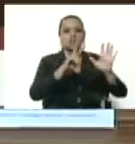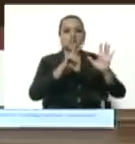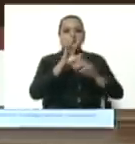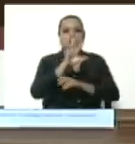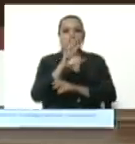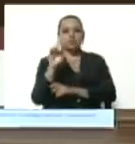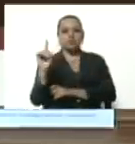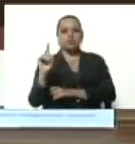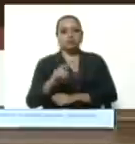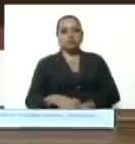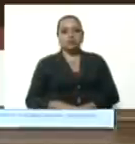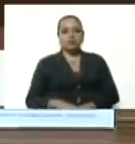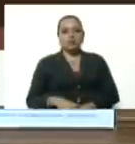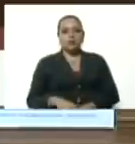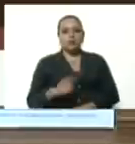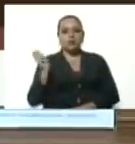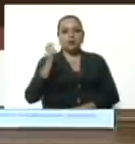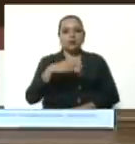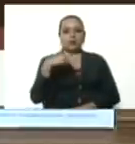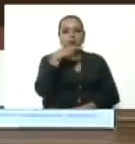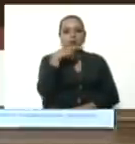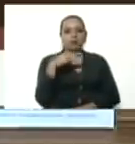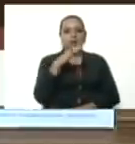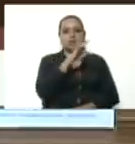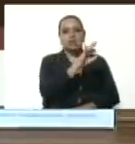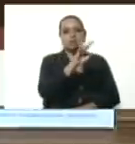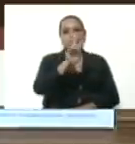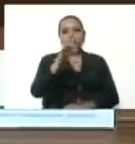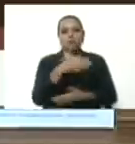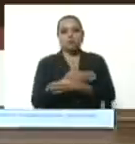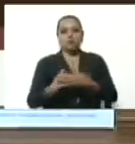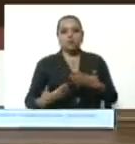32.683.751. Para el mes de octubre,